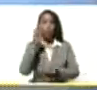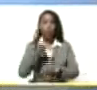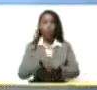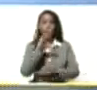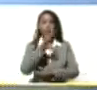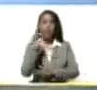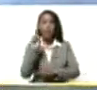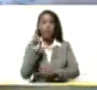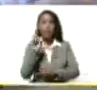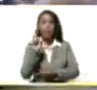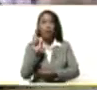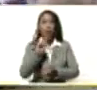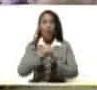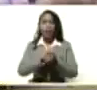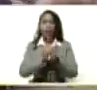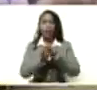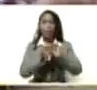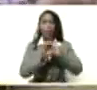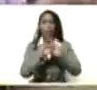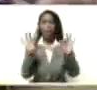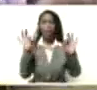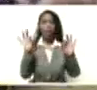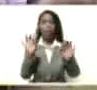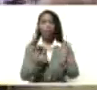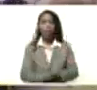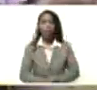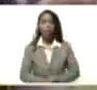2030, irreversible.